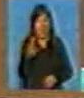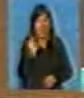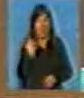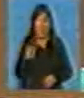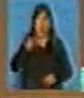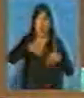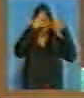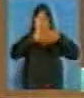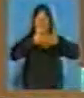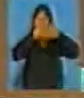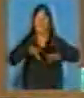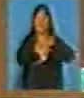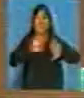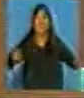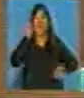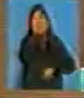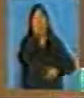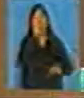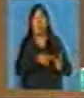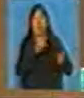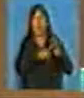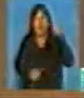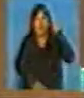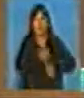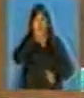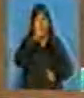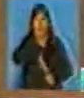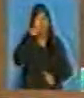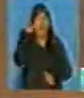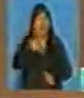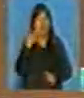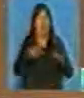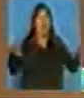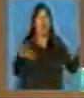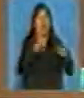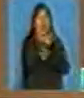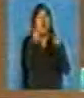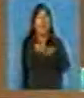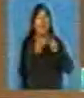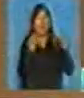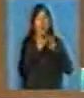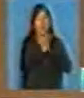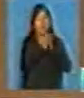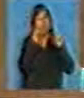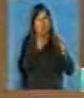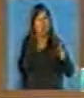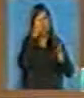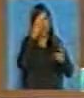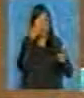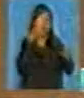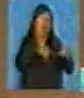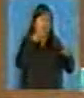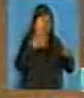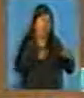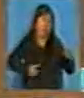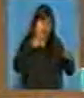esto mismo de lo que hablaba el presidente Macri, el rotundo triunfo del Frente Cambiemos, del Frente Oficialista, acá también en la